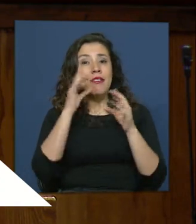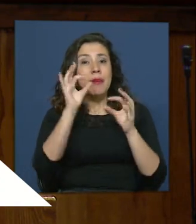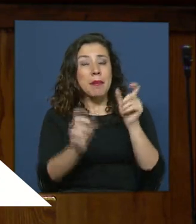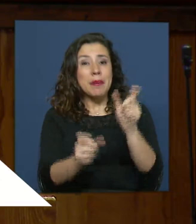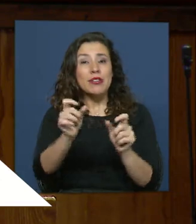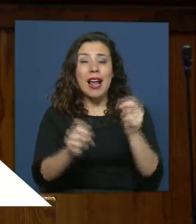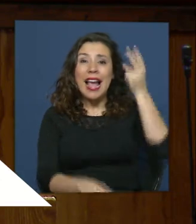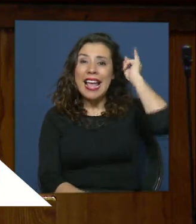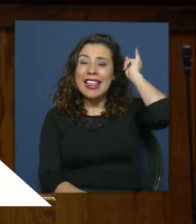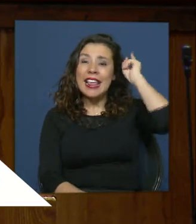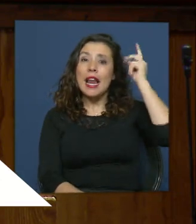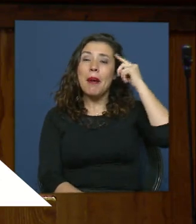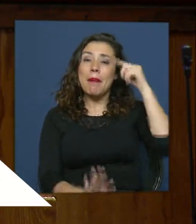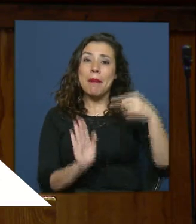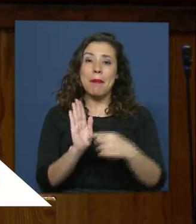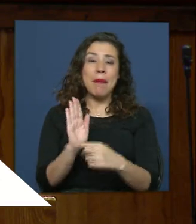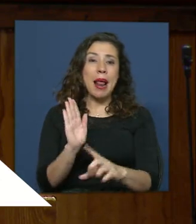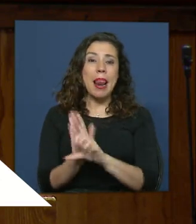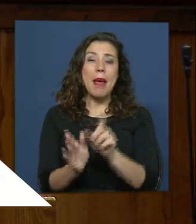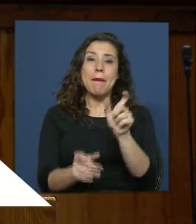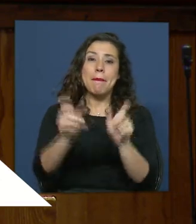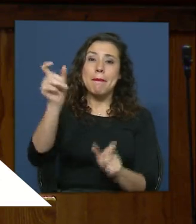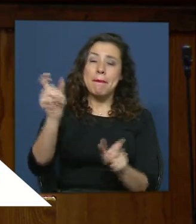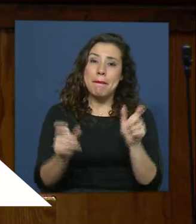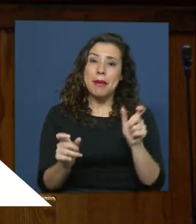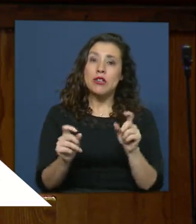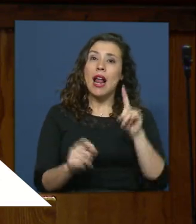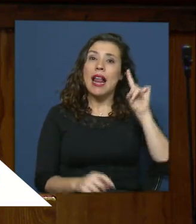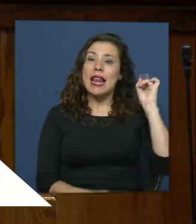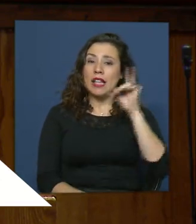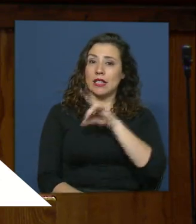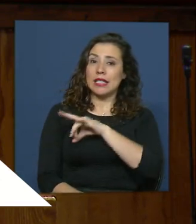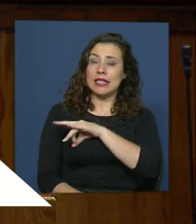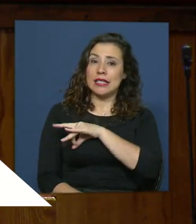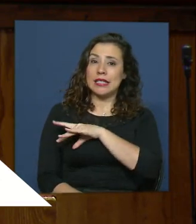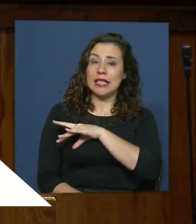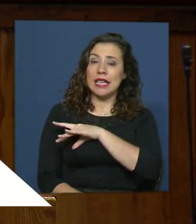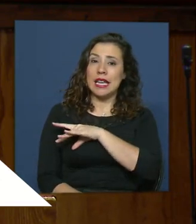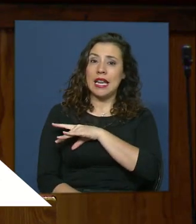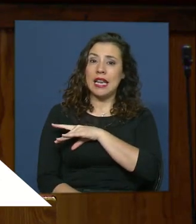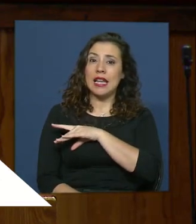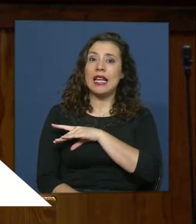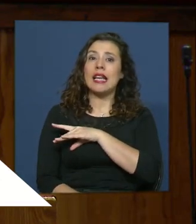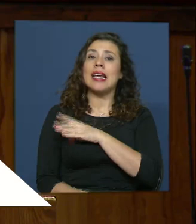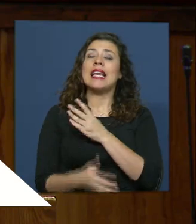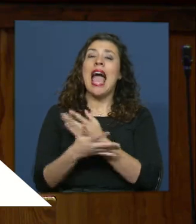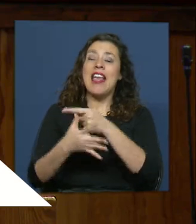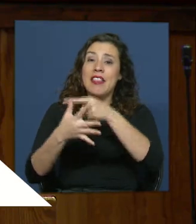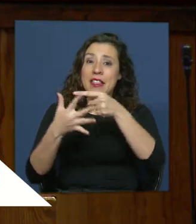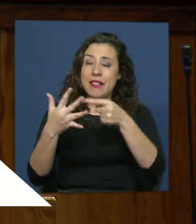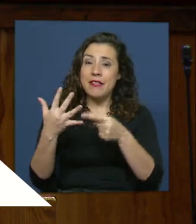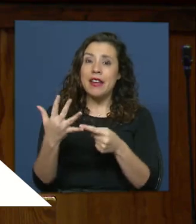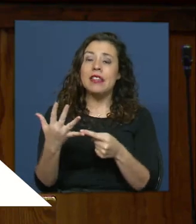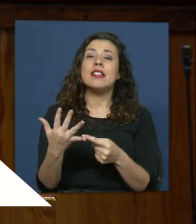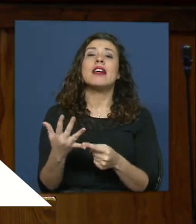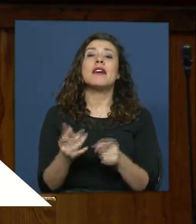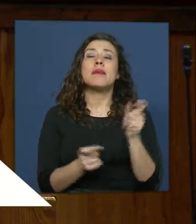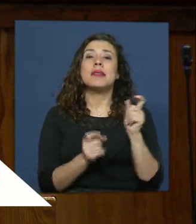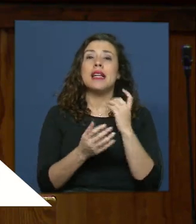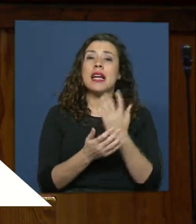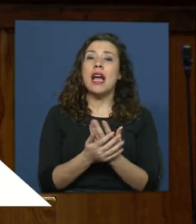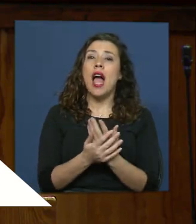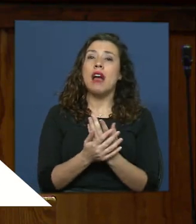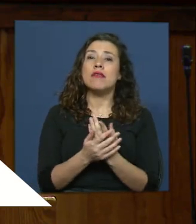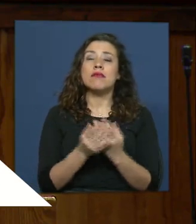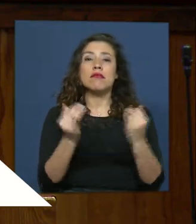indígenas para los efectos de esta ley las personas de nacionalidad chilena que se encuentren en los siguientes casos: los que mantengan